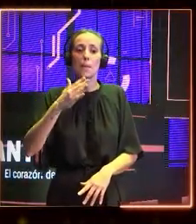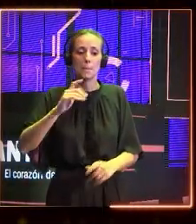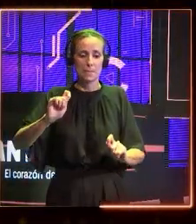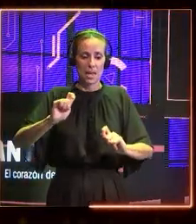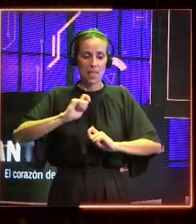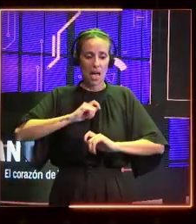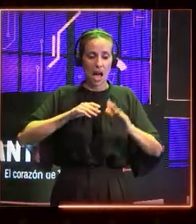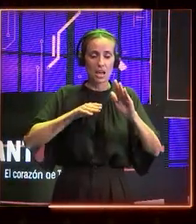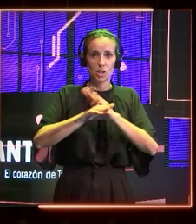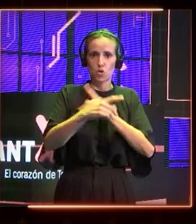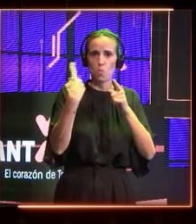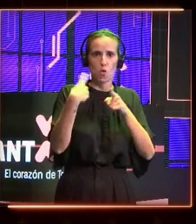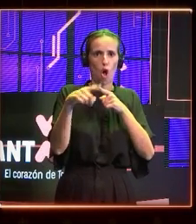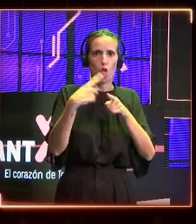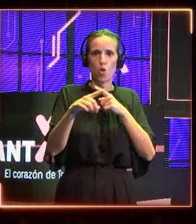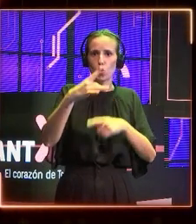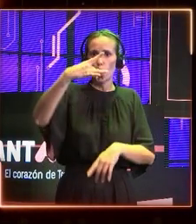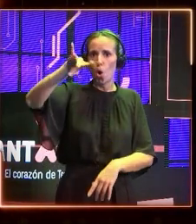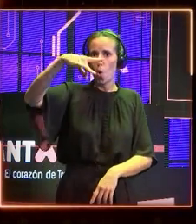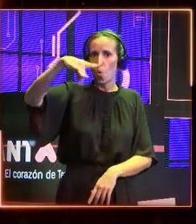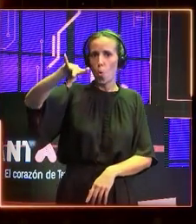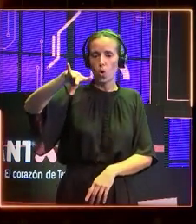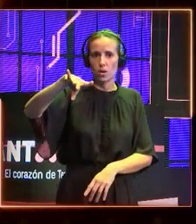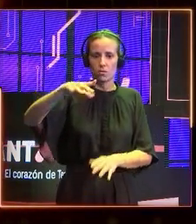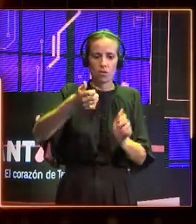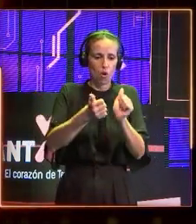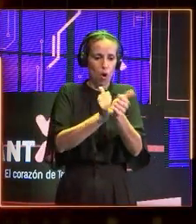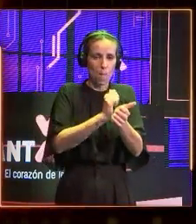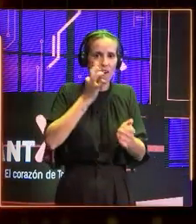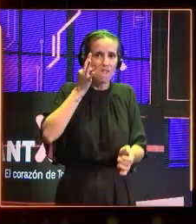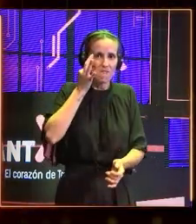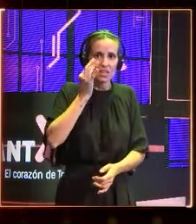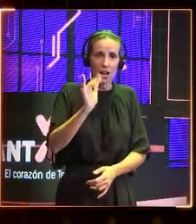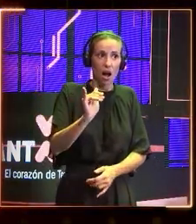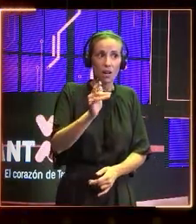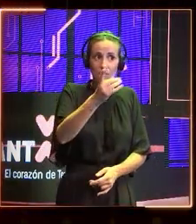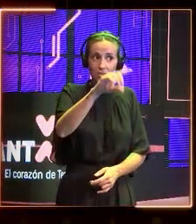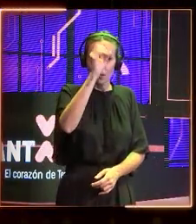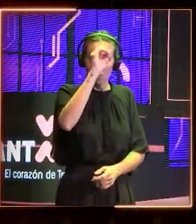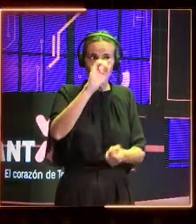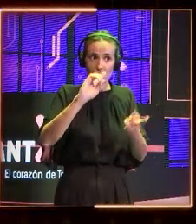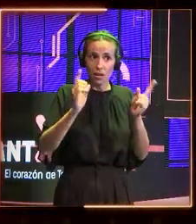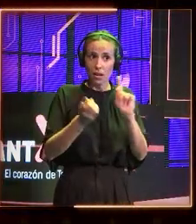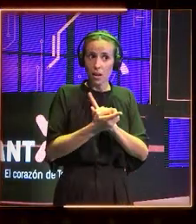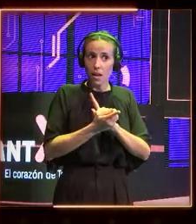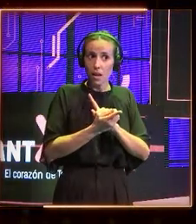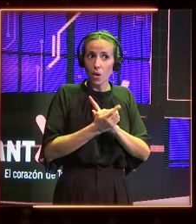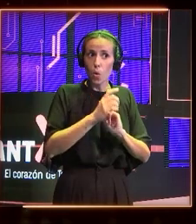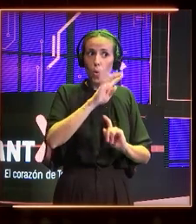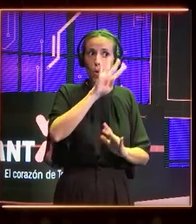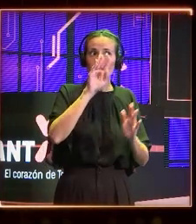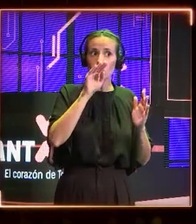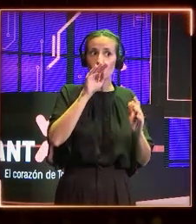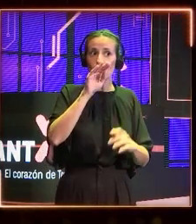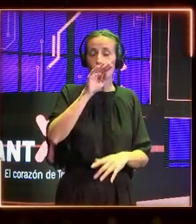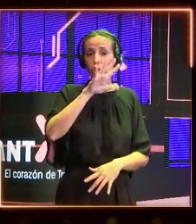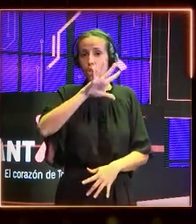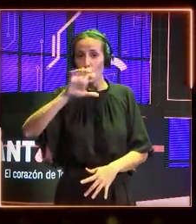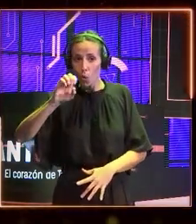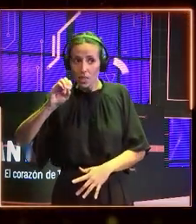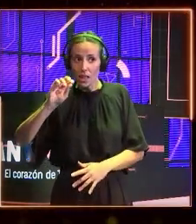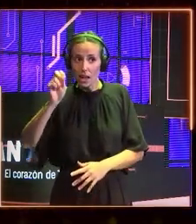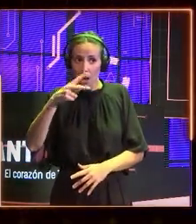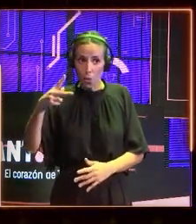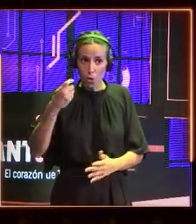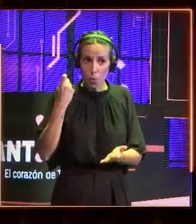producto exclusivo y lo vas a tener su réplica física alguien cambiaría de opinión y se gastaría los 450 sí